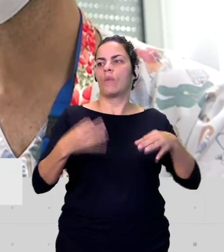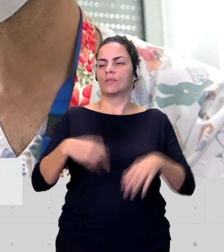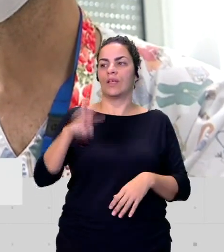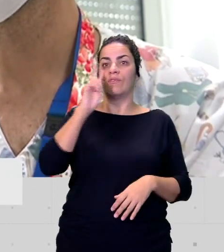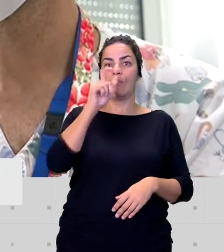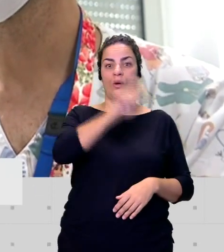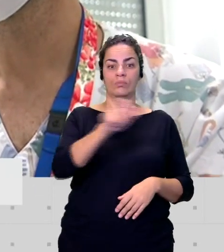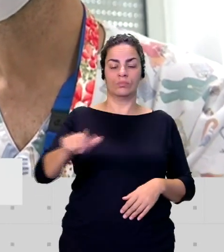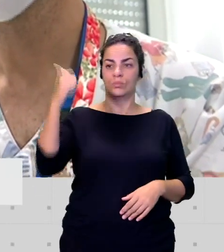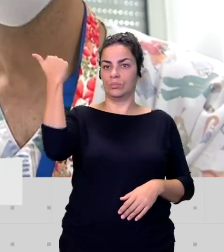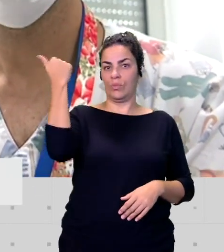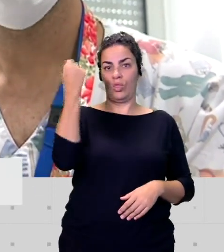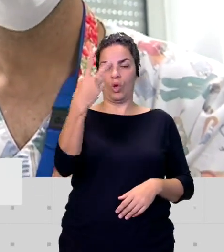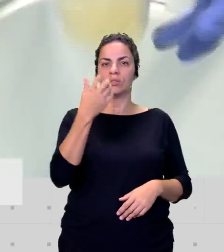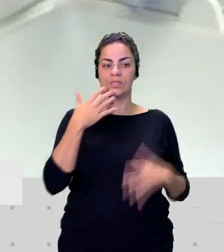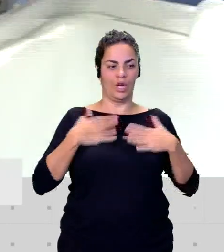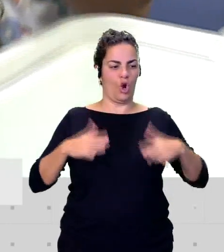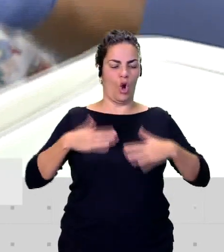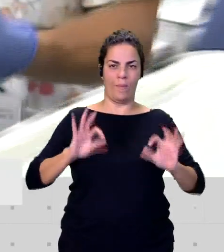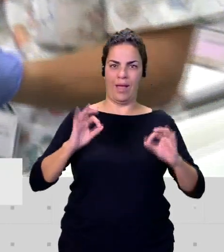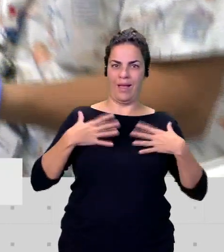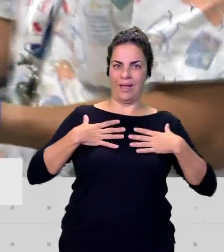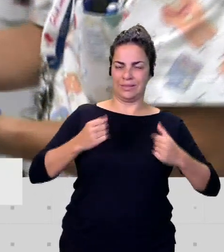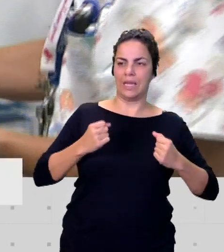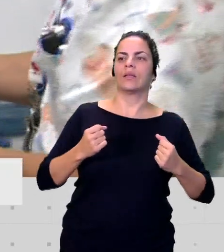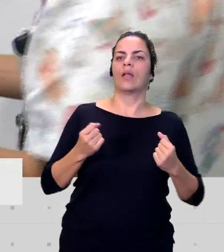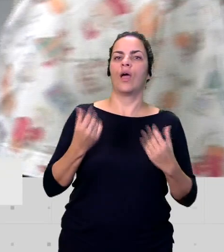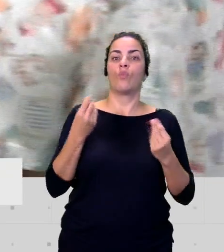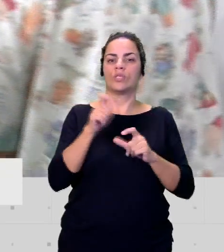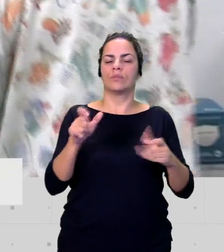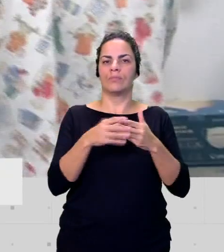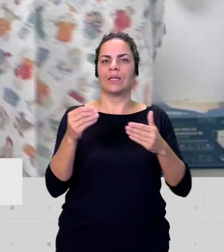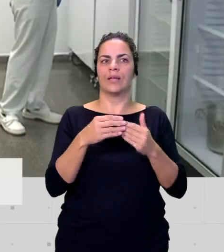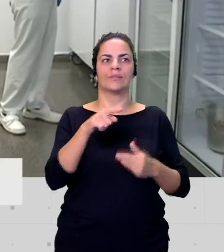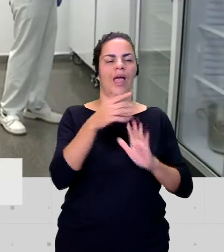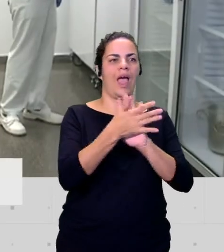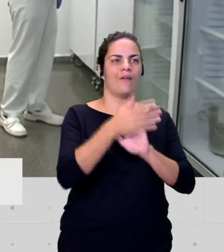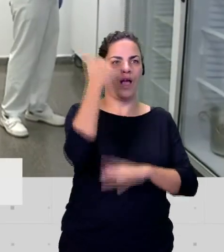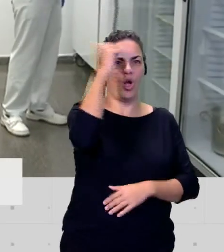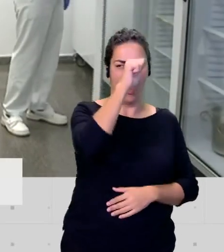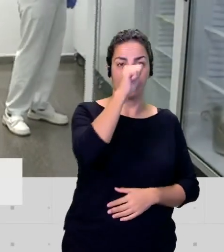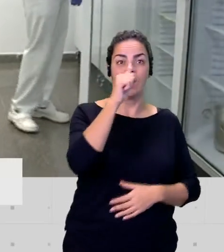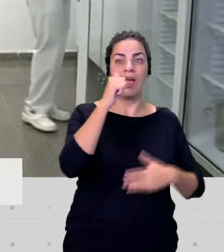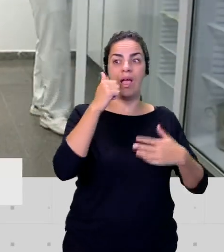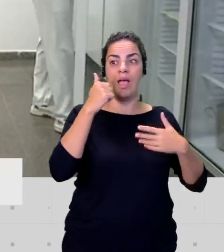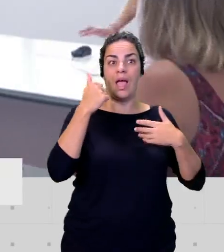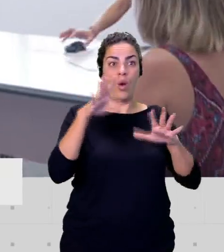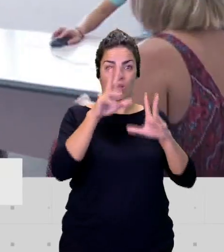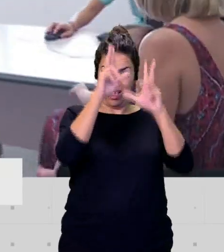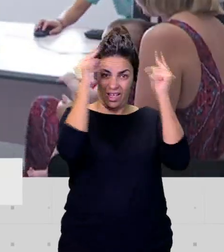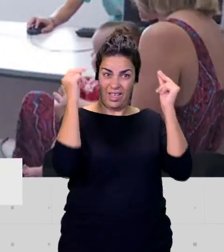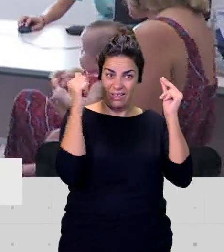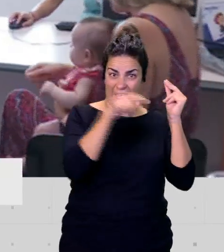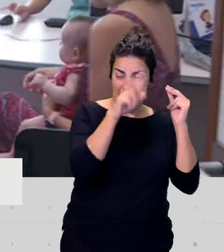con uniforme sanitario y muchos pacientes todavía se dirigen al hombre, aunque sea enfermera, sí, bueno, como doctor. Y